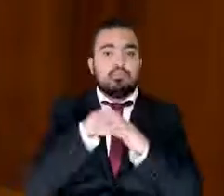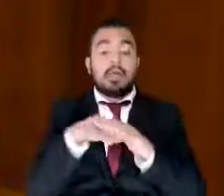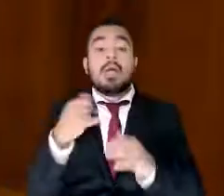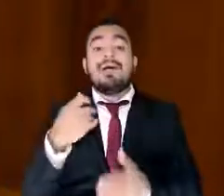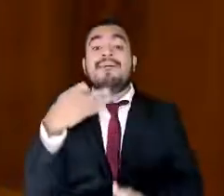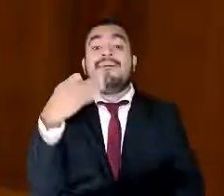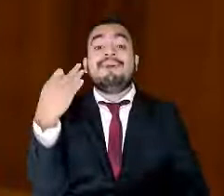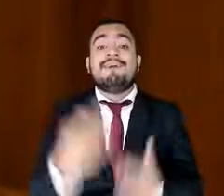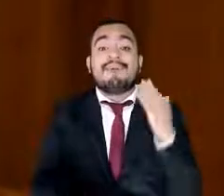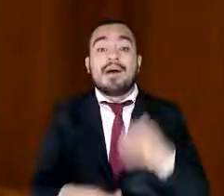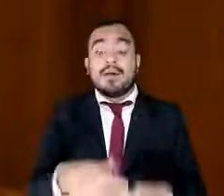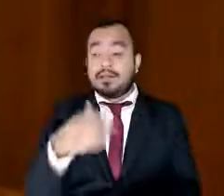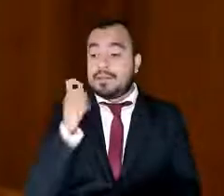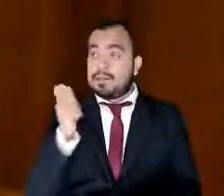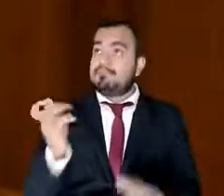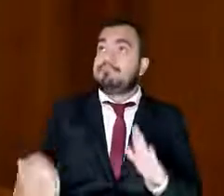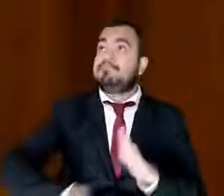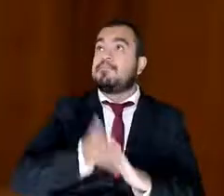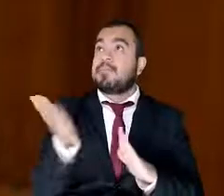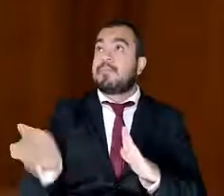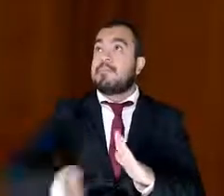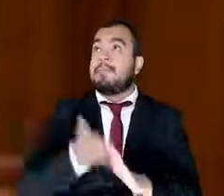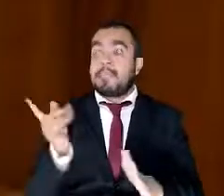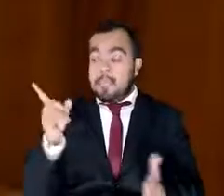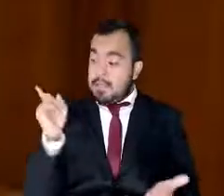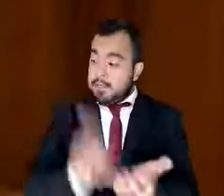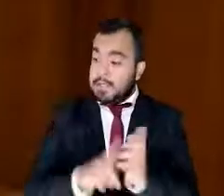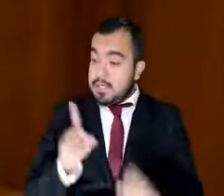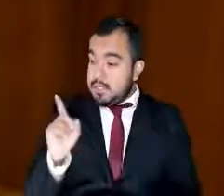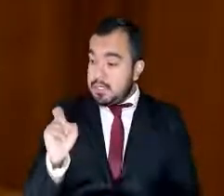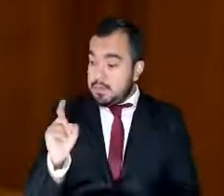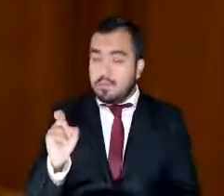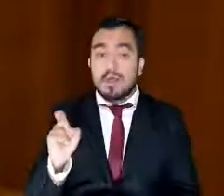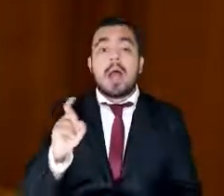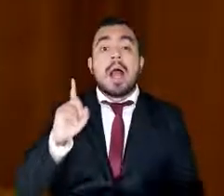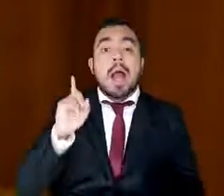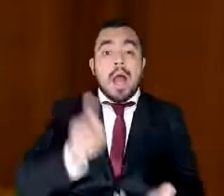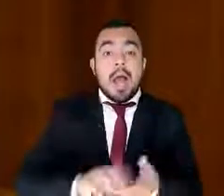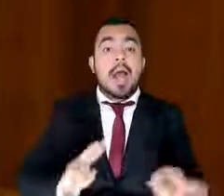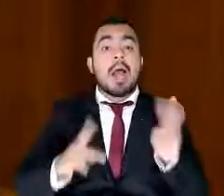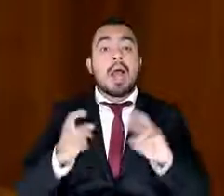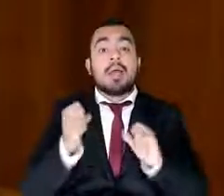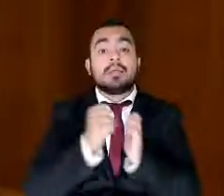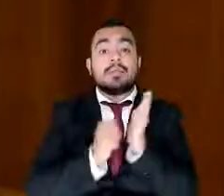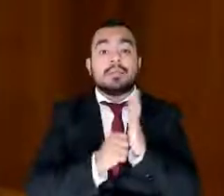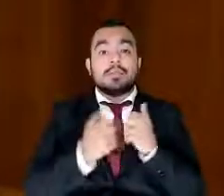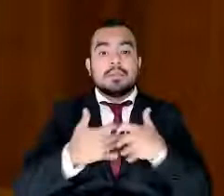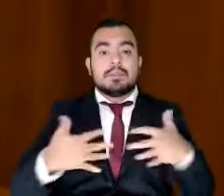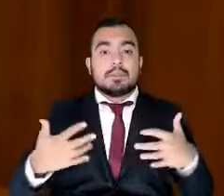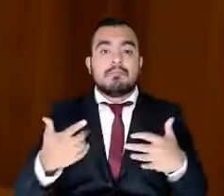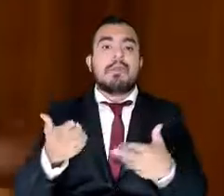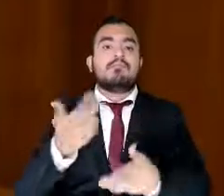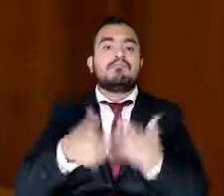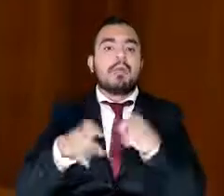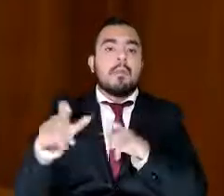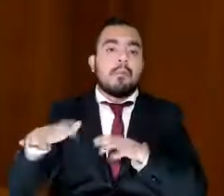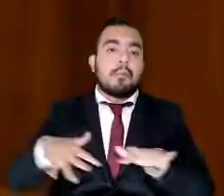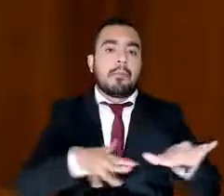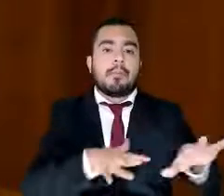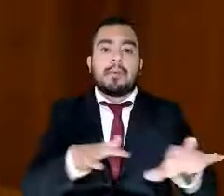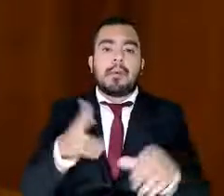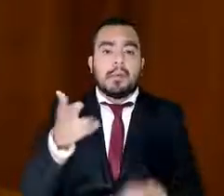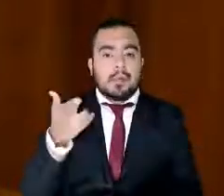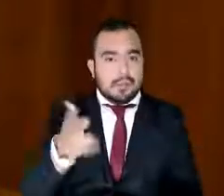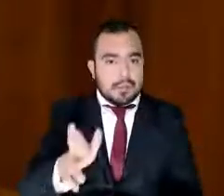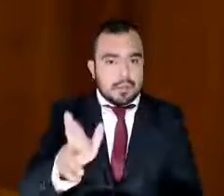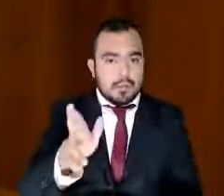de infraestructura hace que los excedentes de agua, en lugar de que los estemos aprovechando, se están regresando a los ríos. Entonces, eso nos